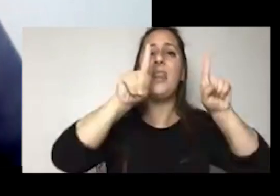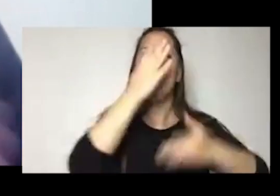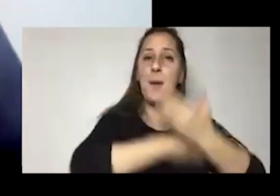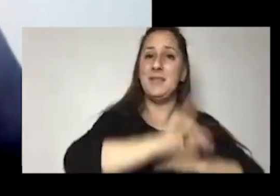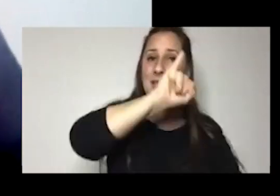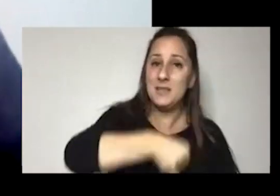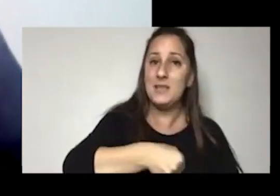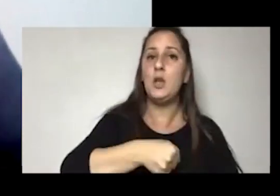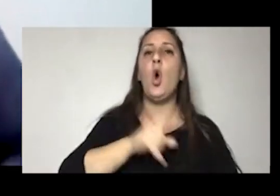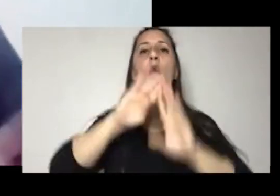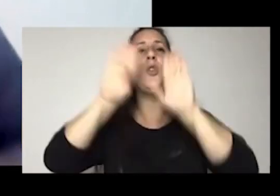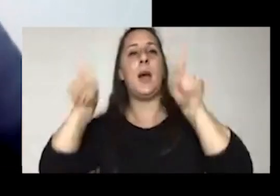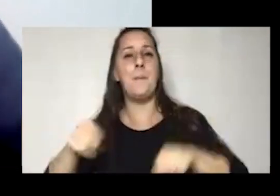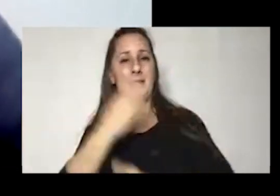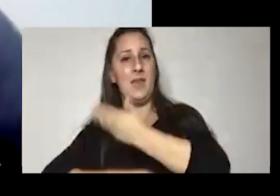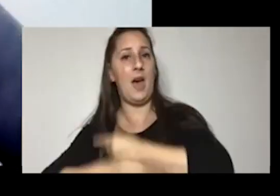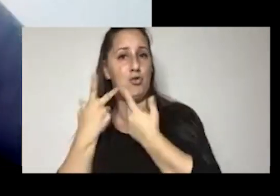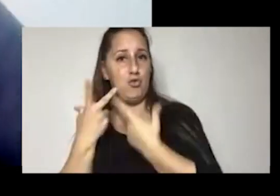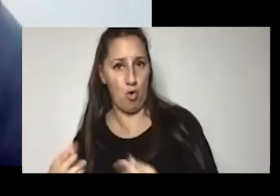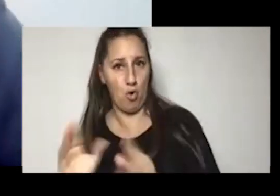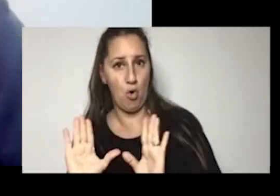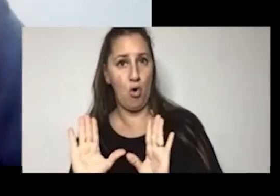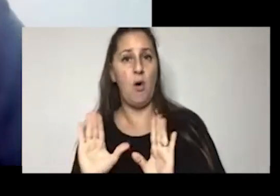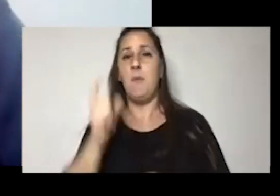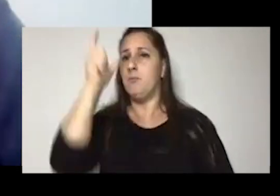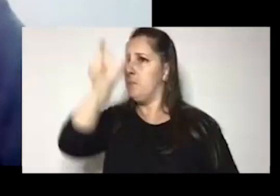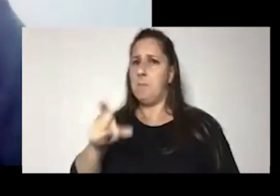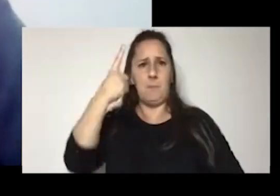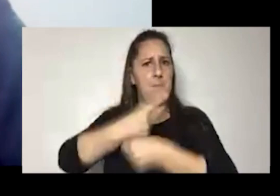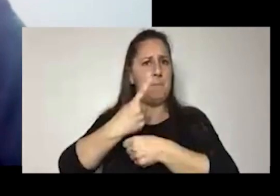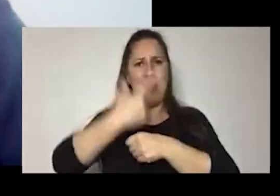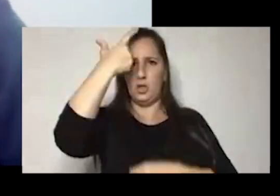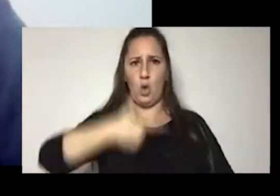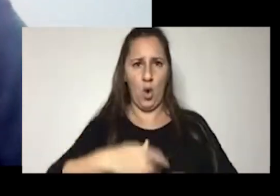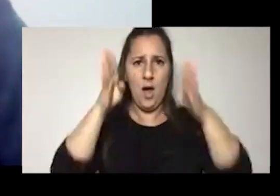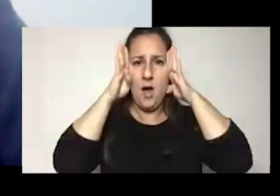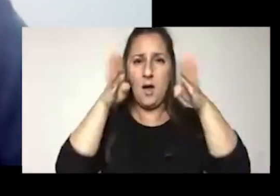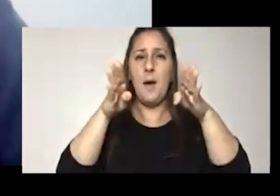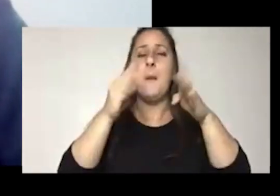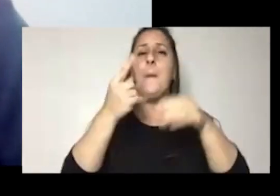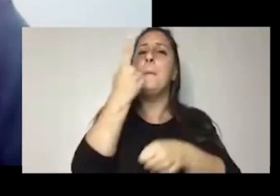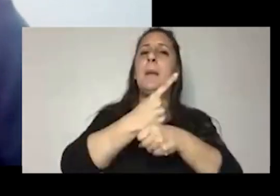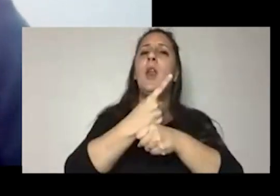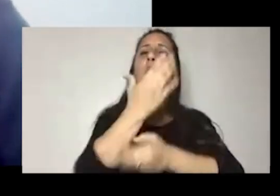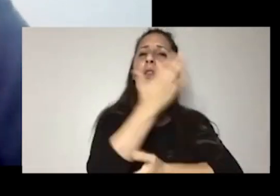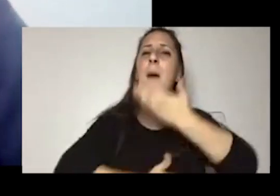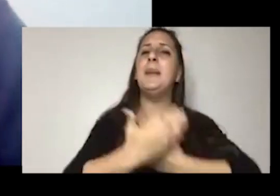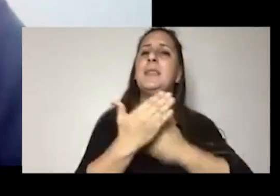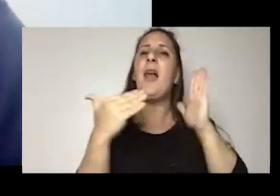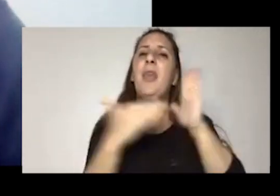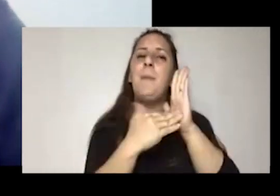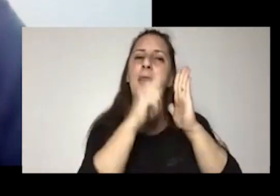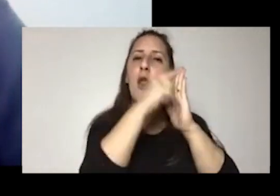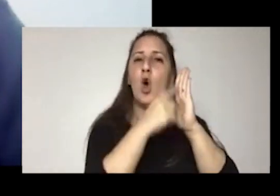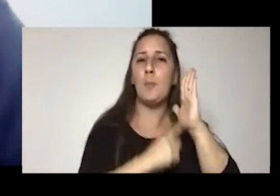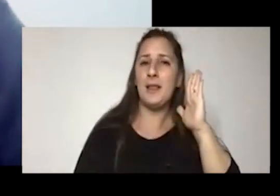todo es la persona, ¿sí? Por eso cuando nosotros certificamos la discapacidad de la persona según normativa y según línea de